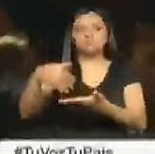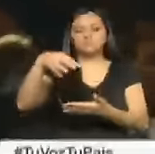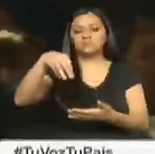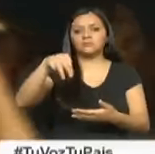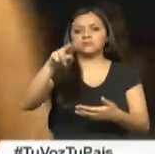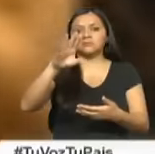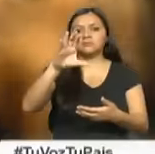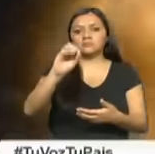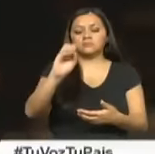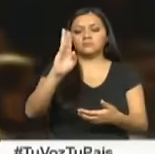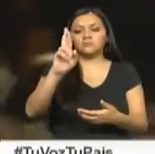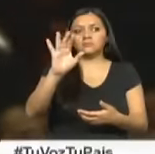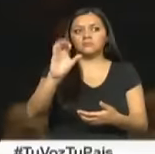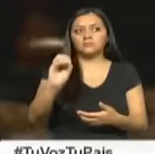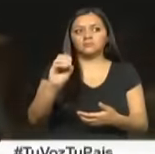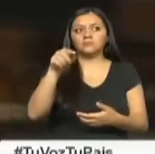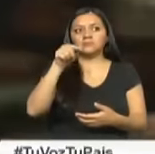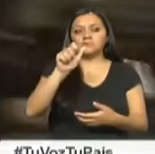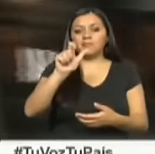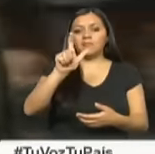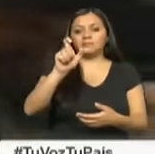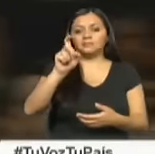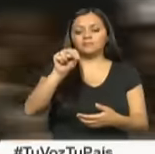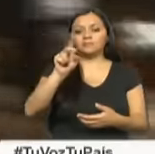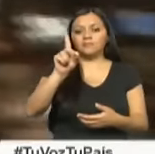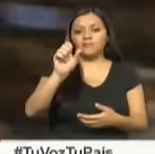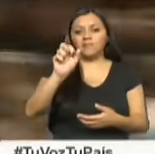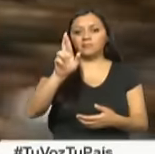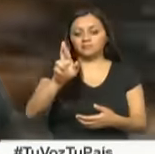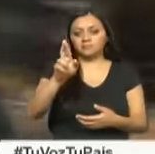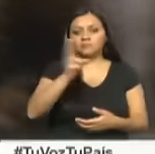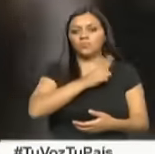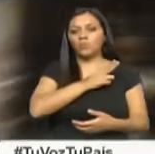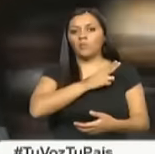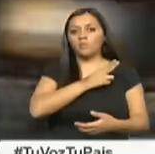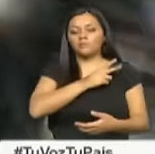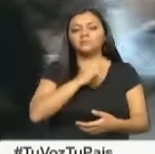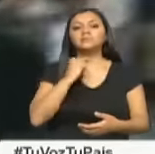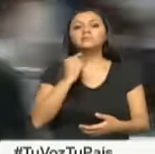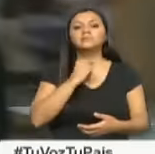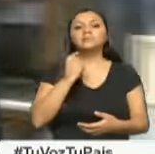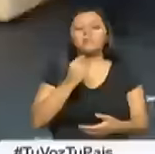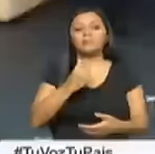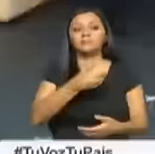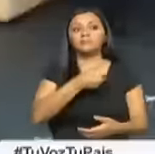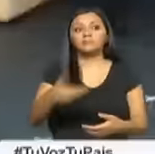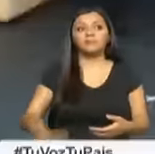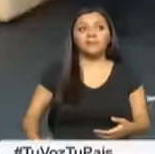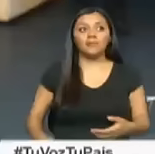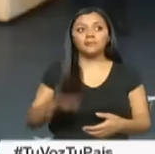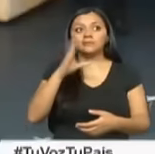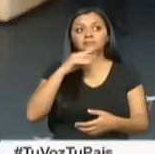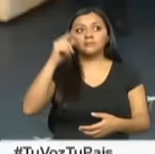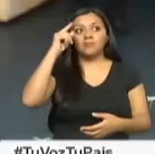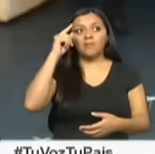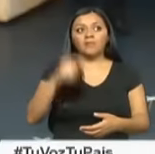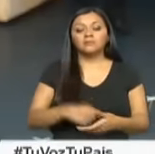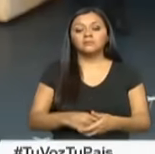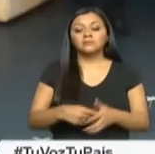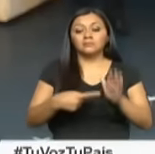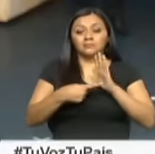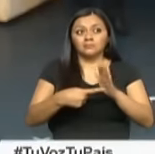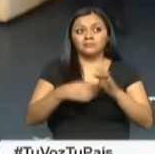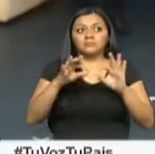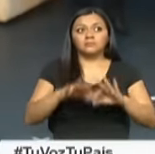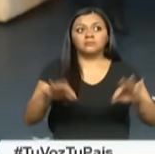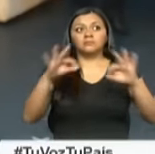Marco Bravo y Alexander Bermeo, de la Universidad Politécnica Salesiana. El presidente de la República, Rafael Correa, destacó que en